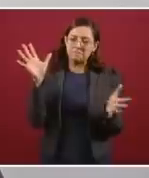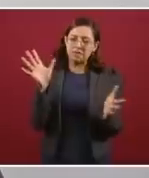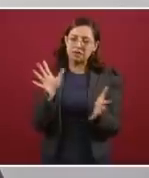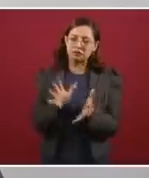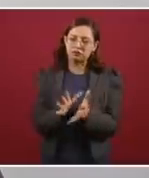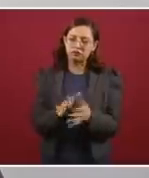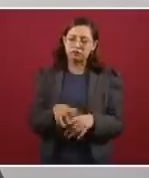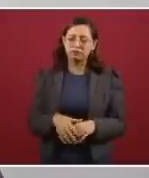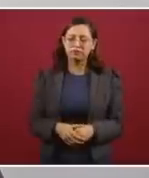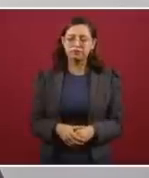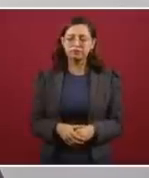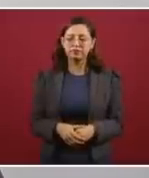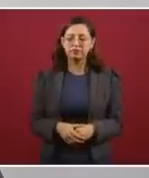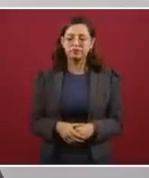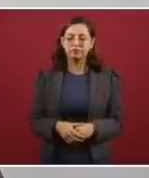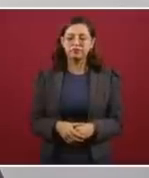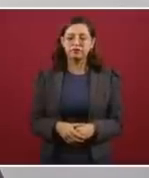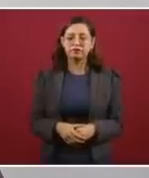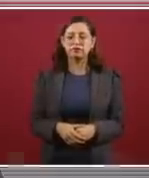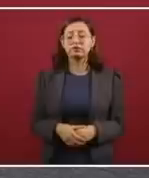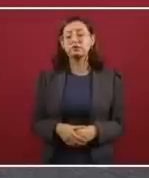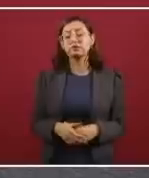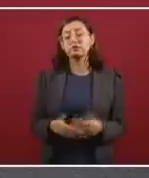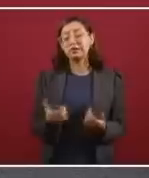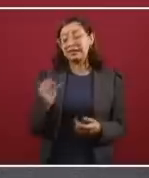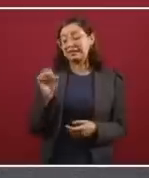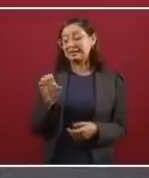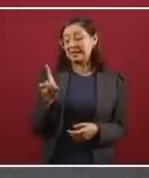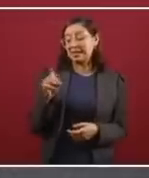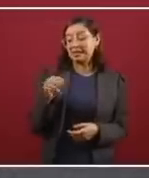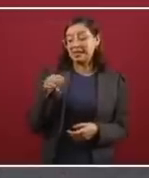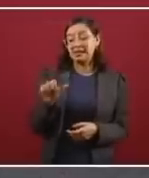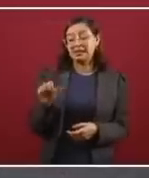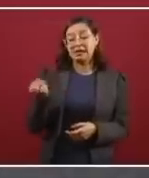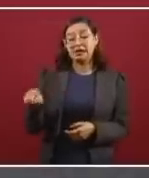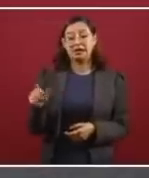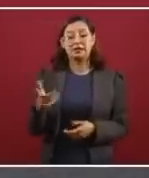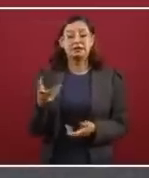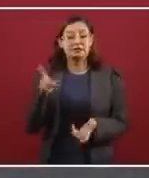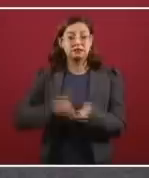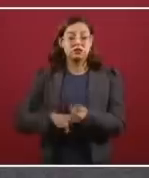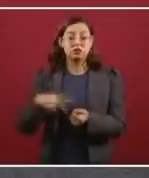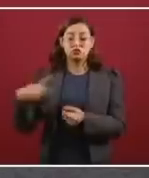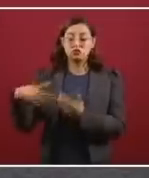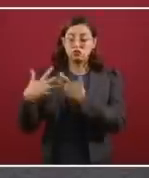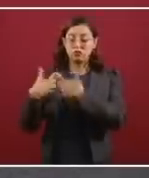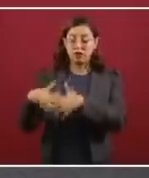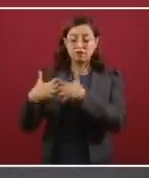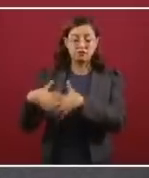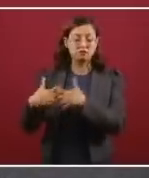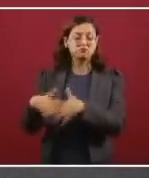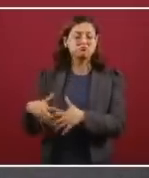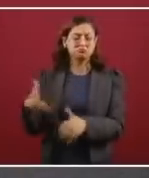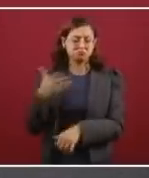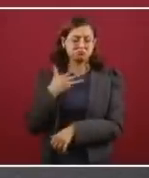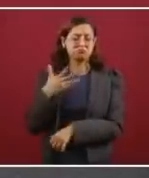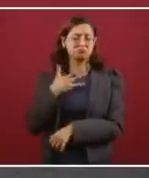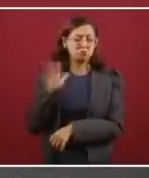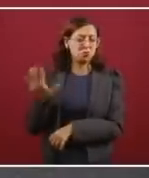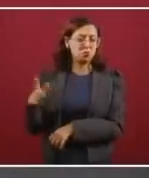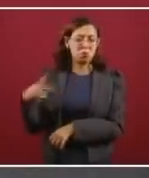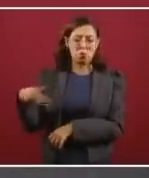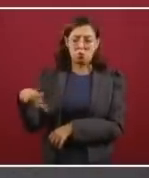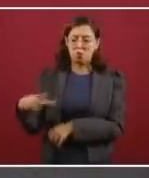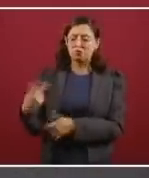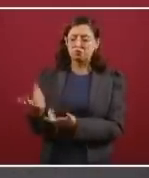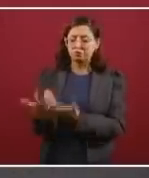Les hablaba yo de que la Secretaría de la Defensa tiene sus fábricas de armas,